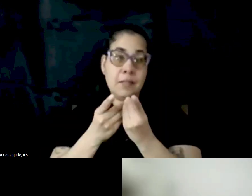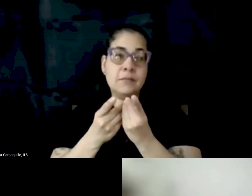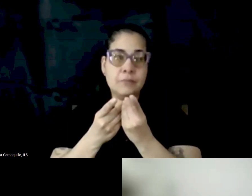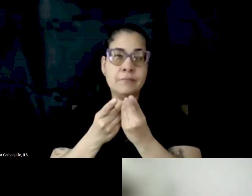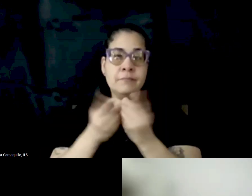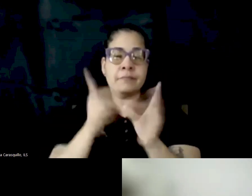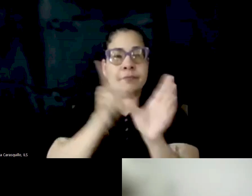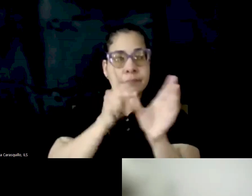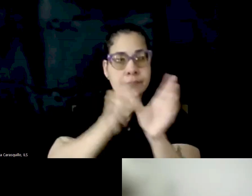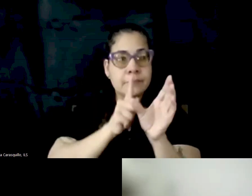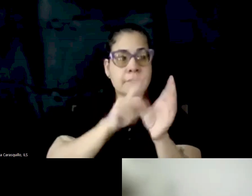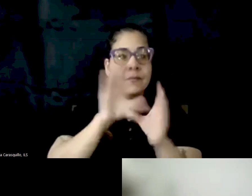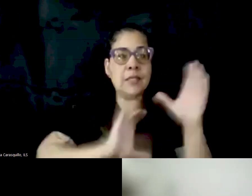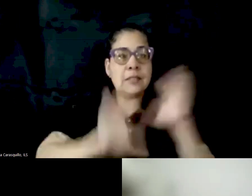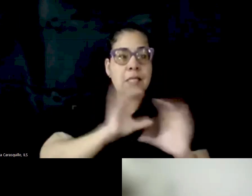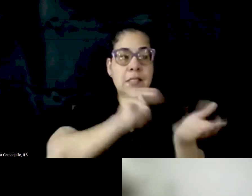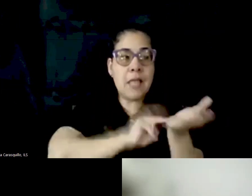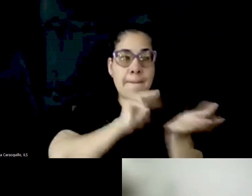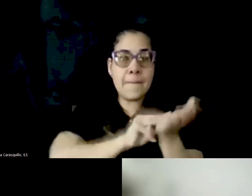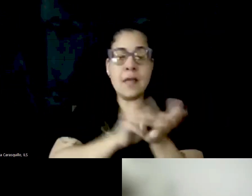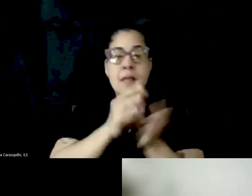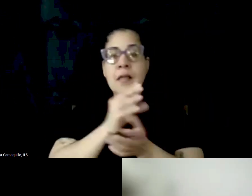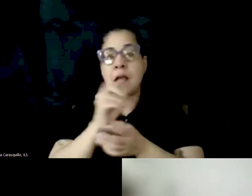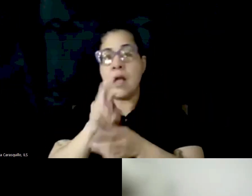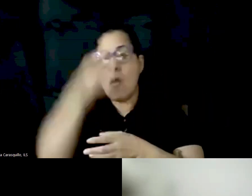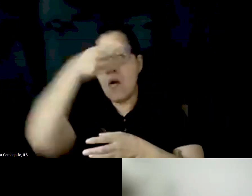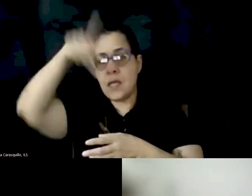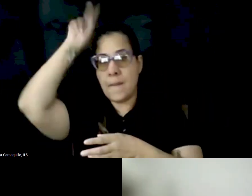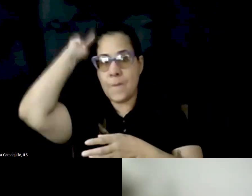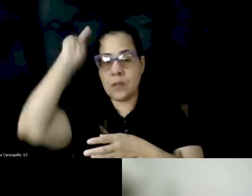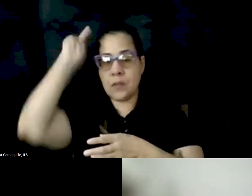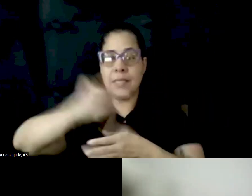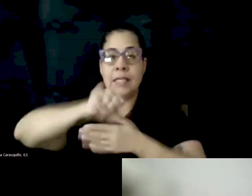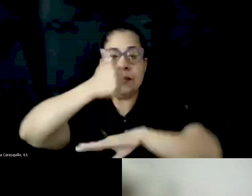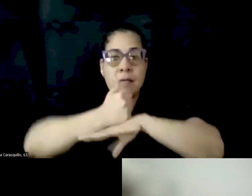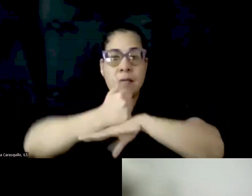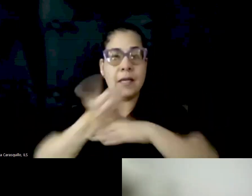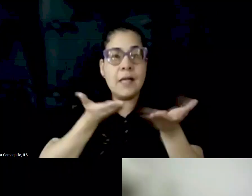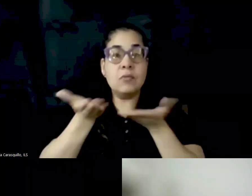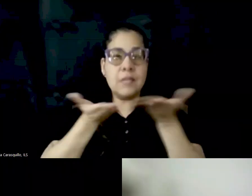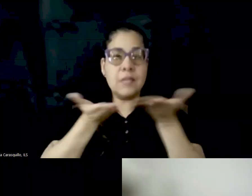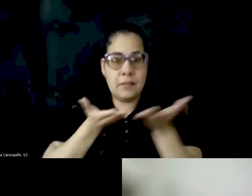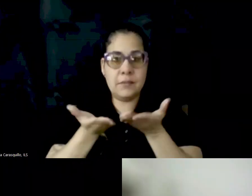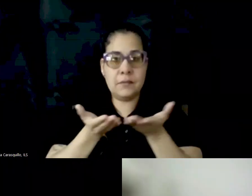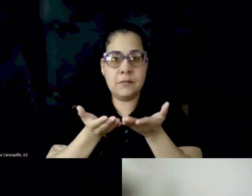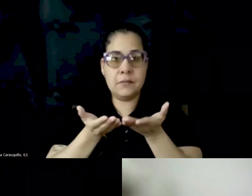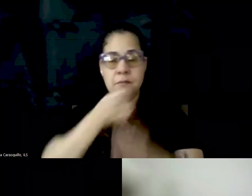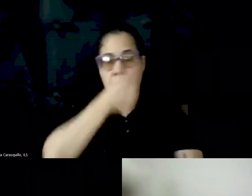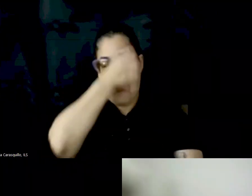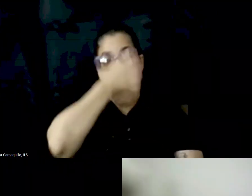ejemplo, y que se establezca un servicio, internet, como